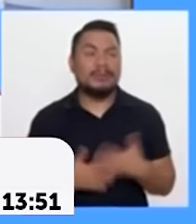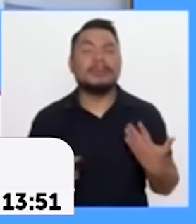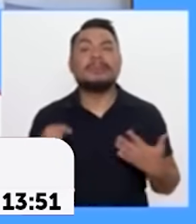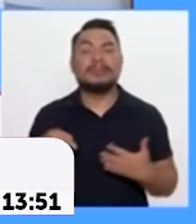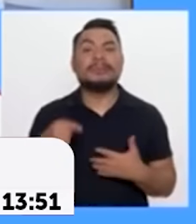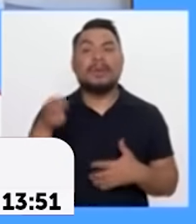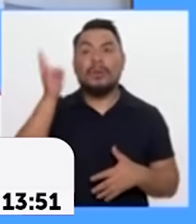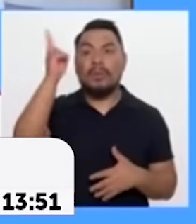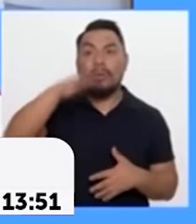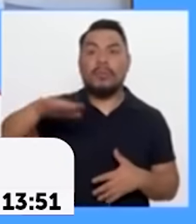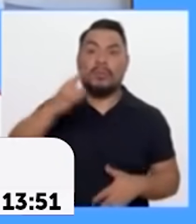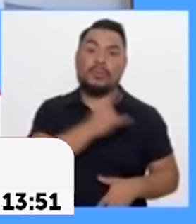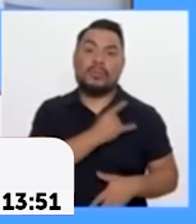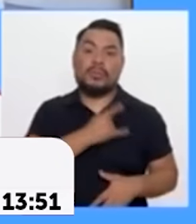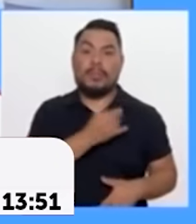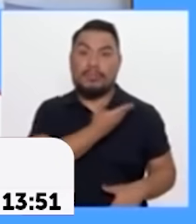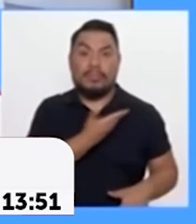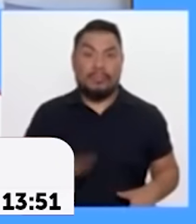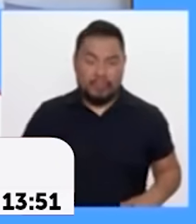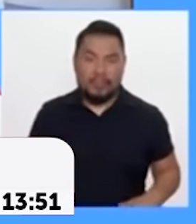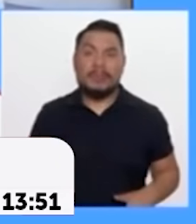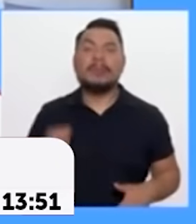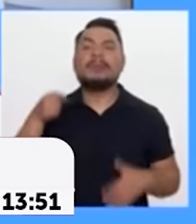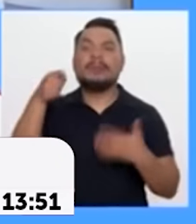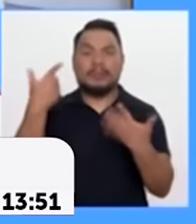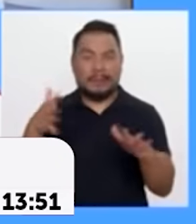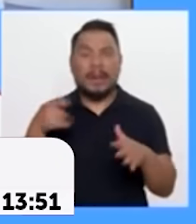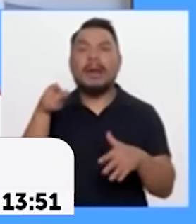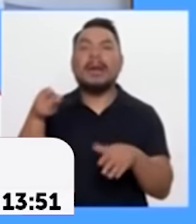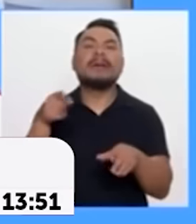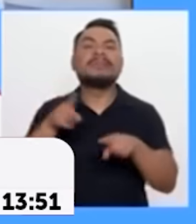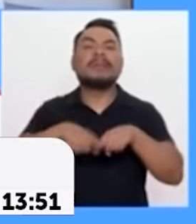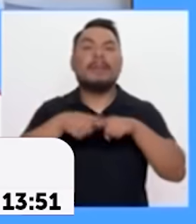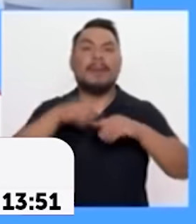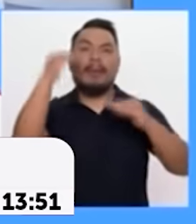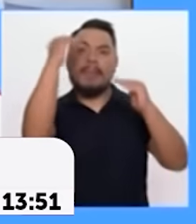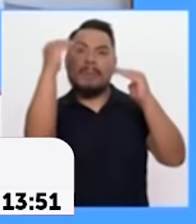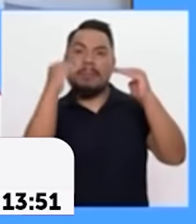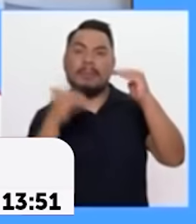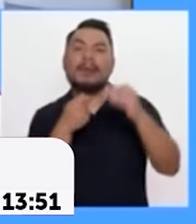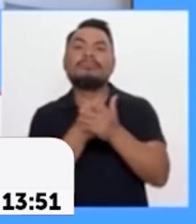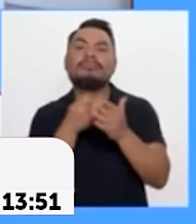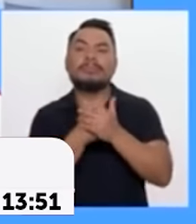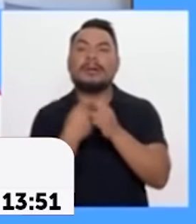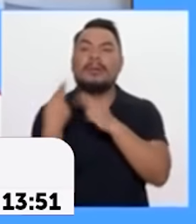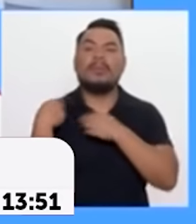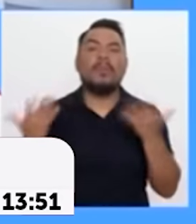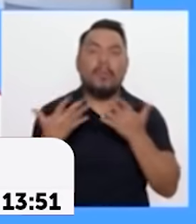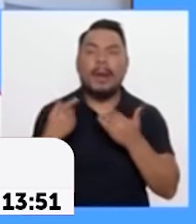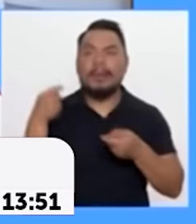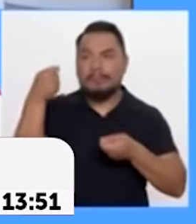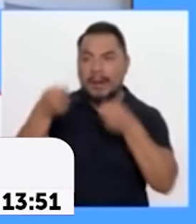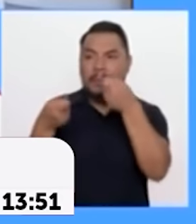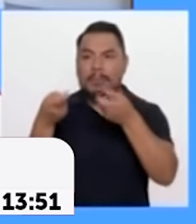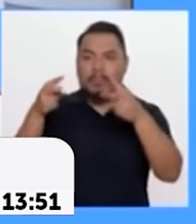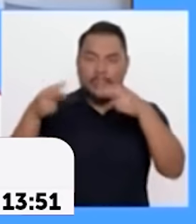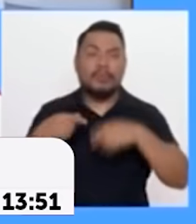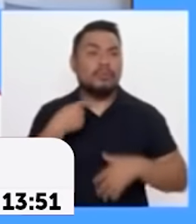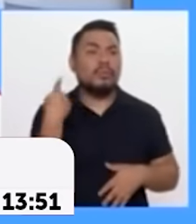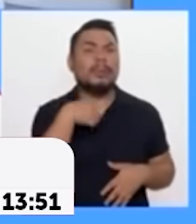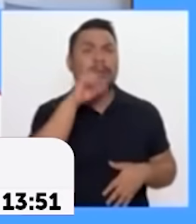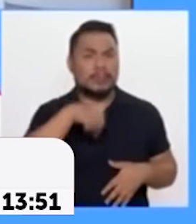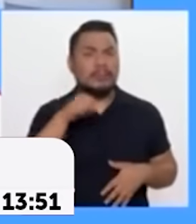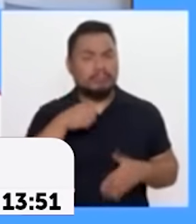universidades públicas según escala salarial y tipo de cargo. Nosotros sí cumplimos con la educación.